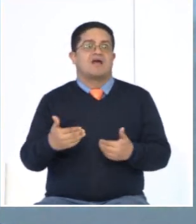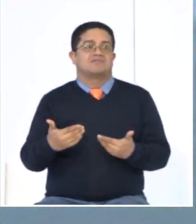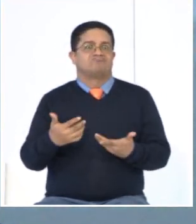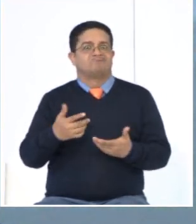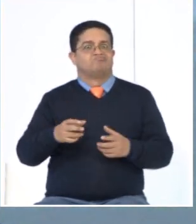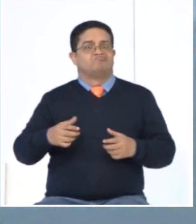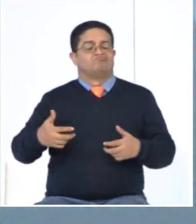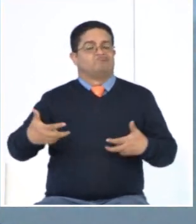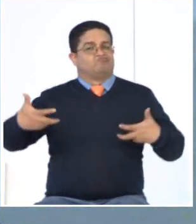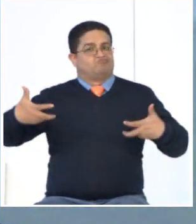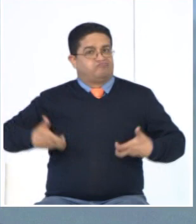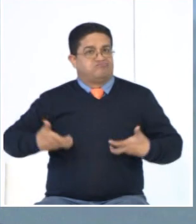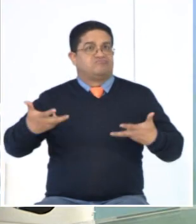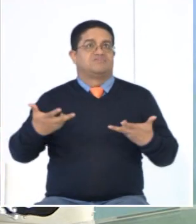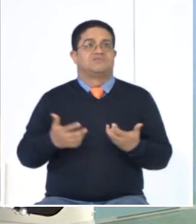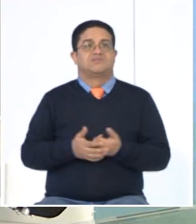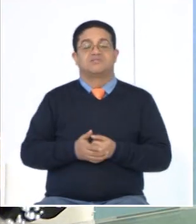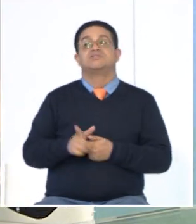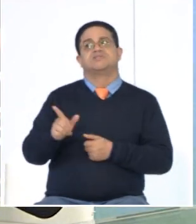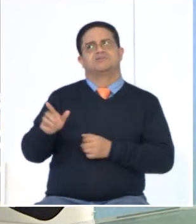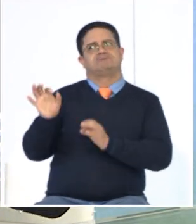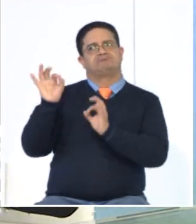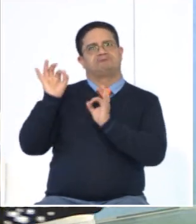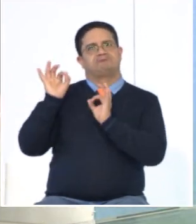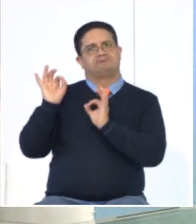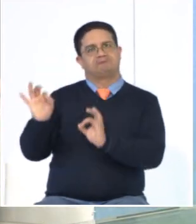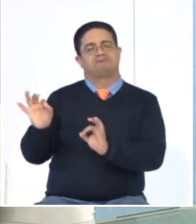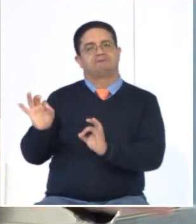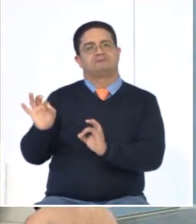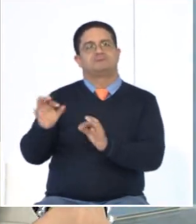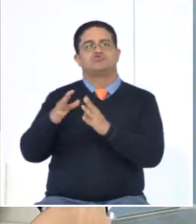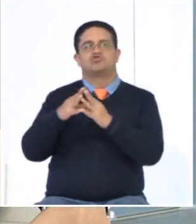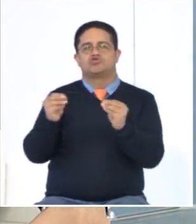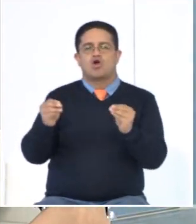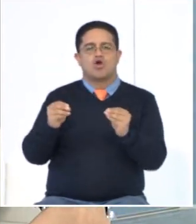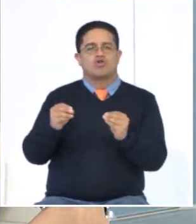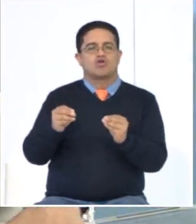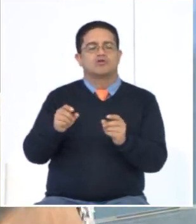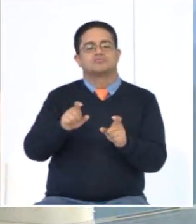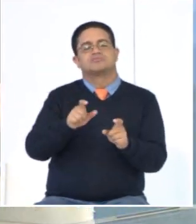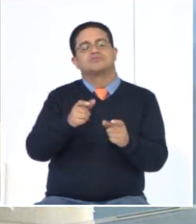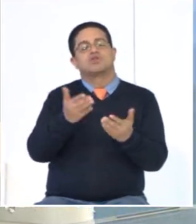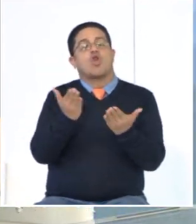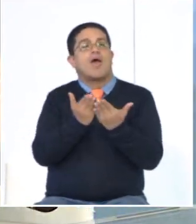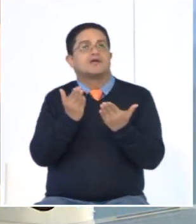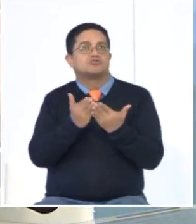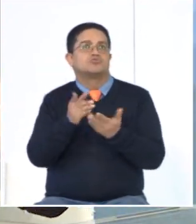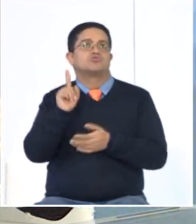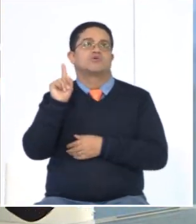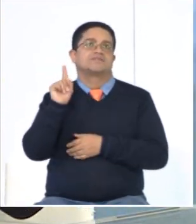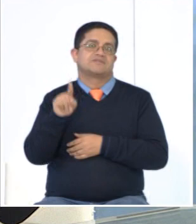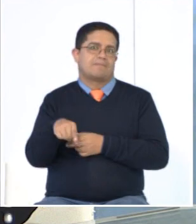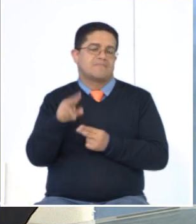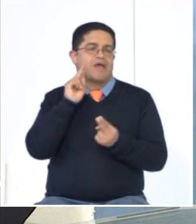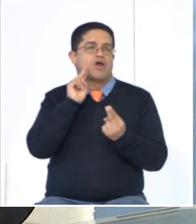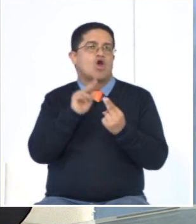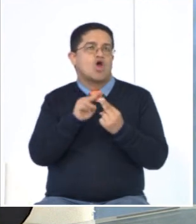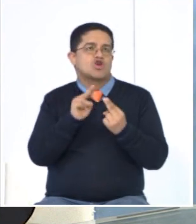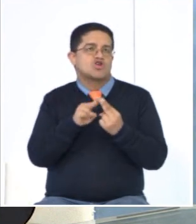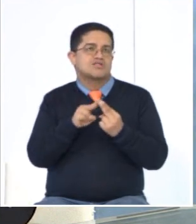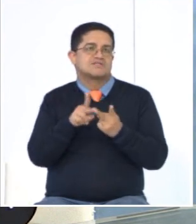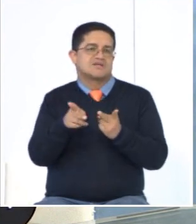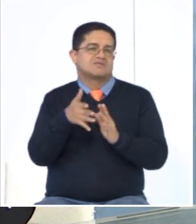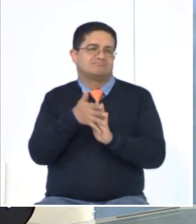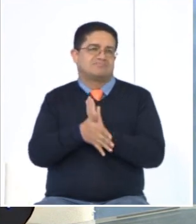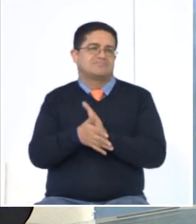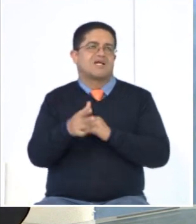razón que sea que están sufriendo. Así que está garantizado en manos expertas todos los estudios que se van a estar realizando y además conocer y seguir las indicaciones